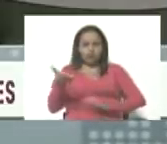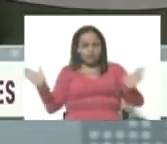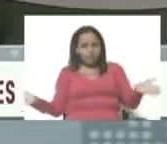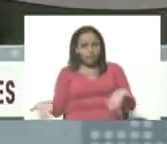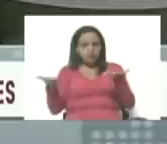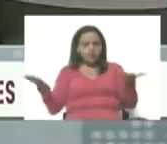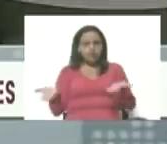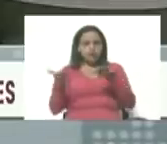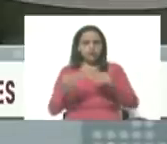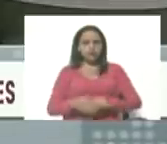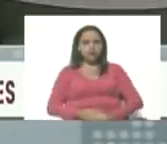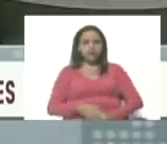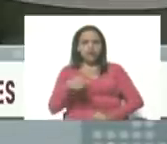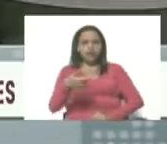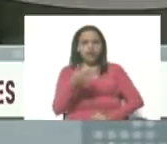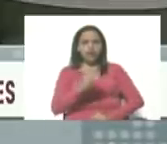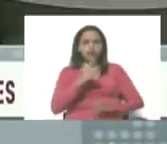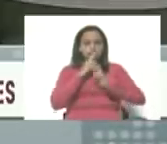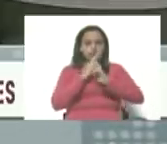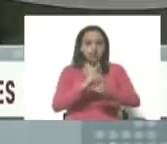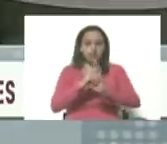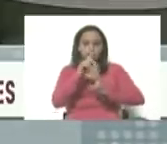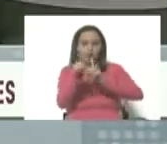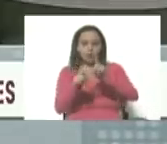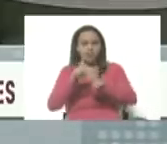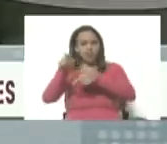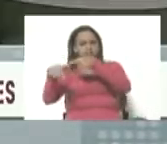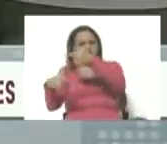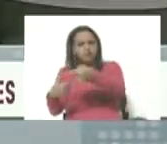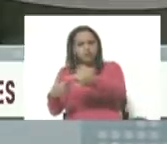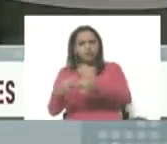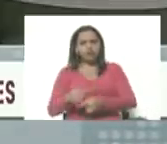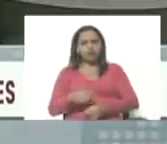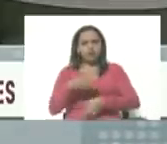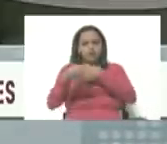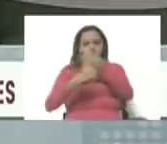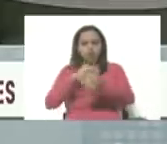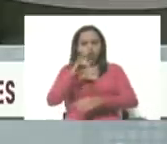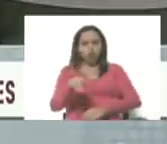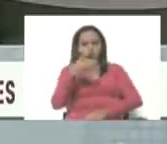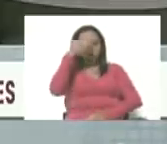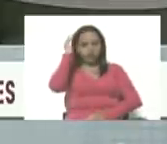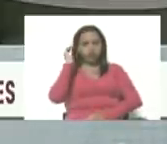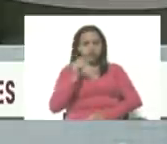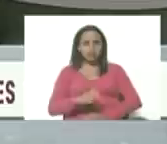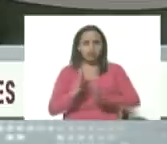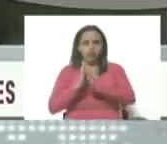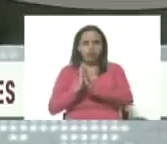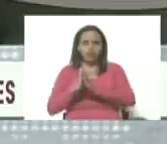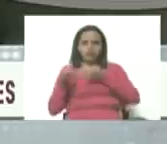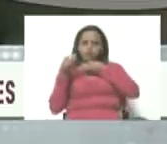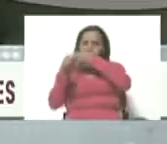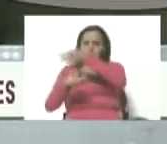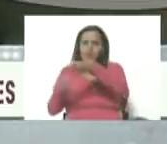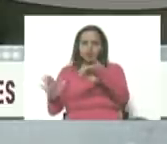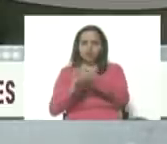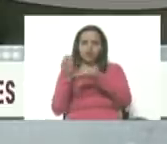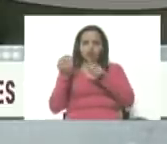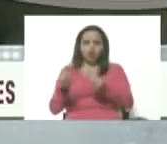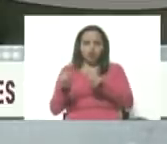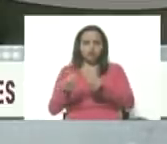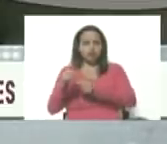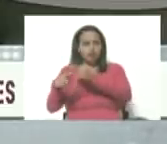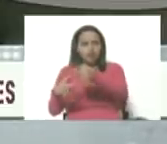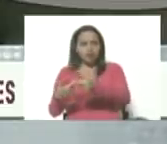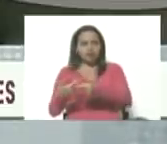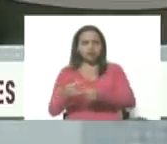motivacional. Aquí tengo los resultados de la encuesta, pero bueno, lo dejo para Jorge Rodríguez. Jorge, da los resultados de la encuesta, ahora más tarde, un